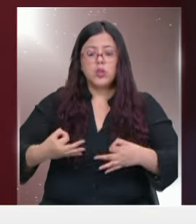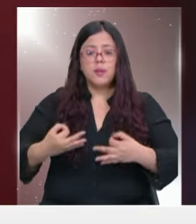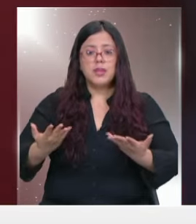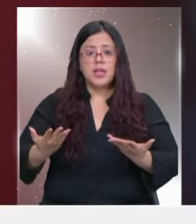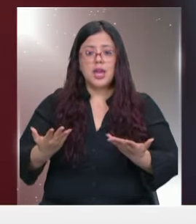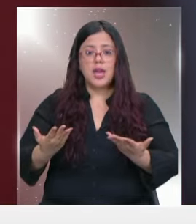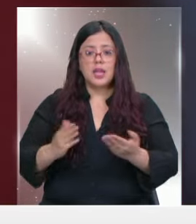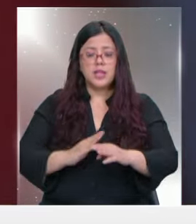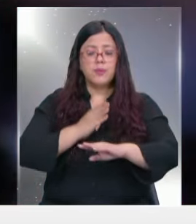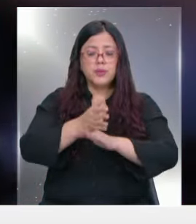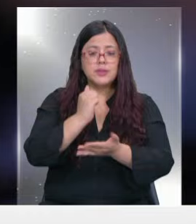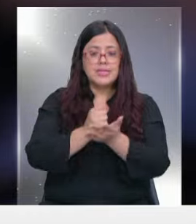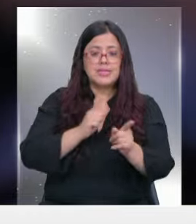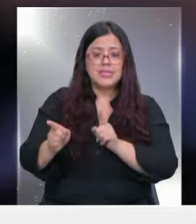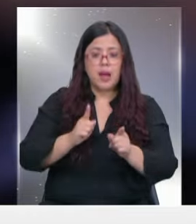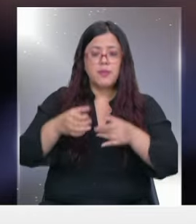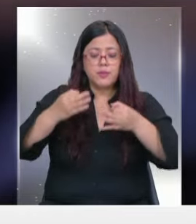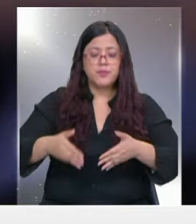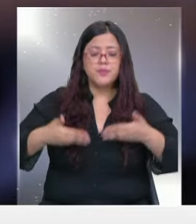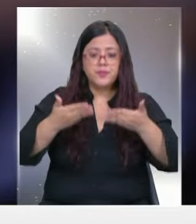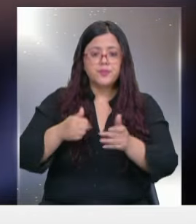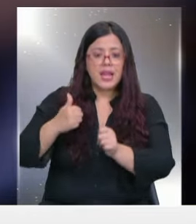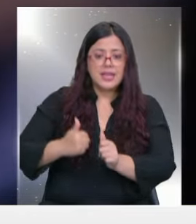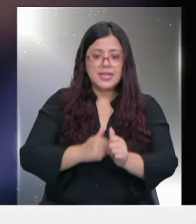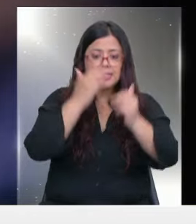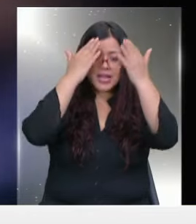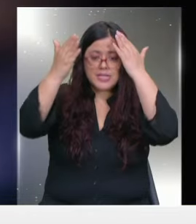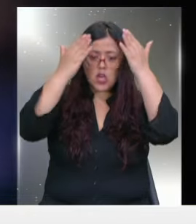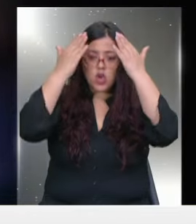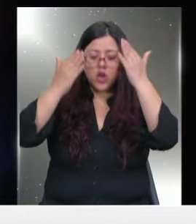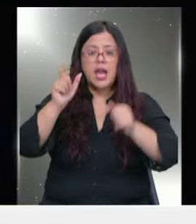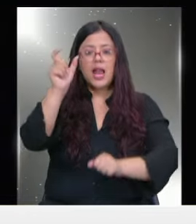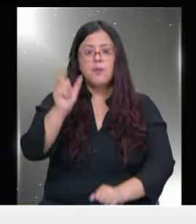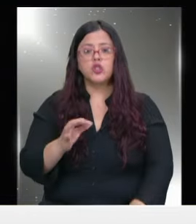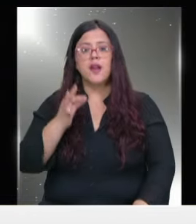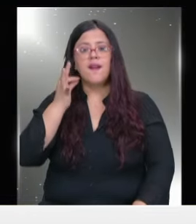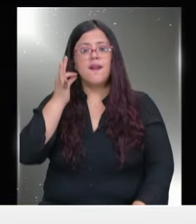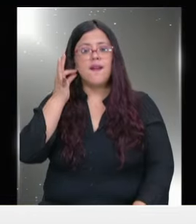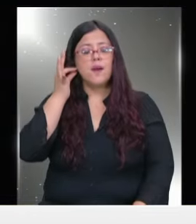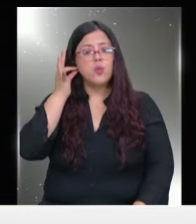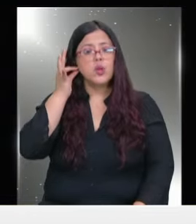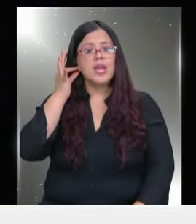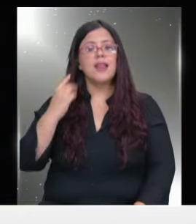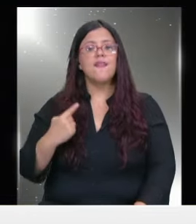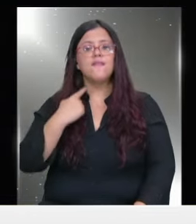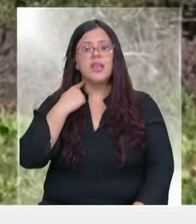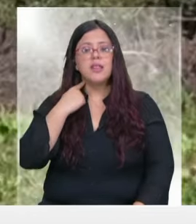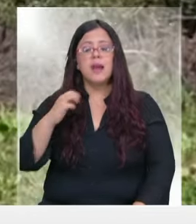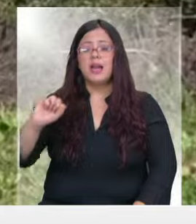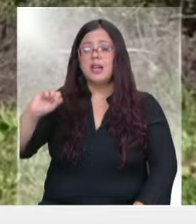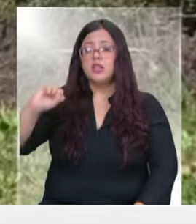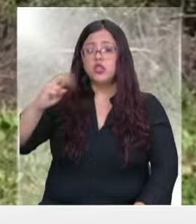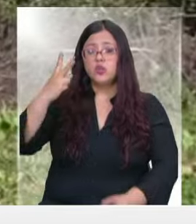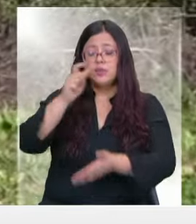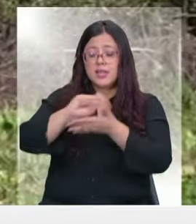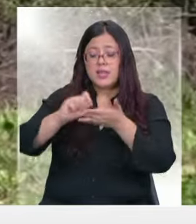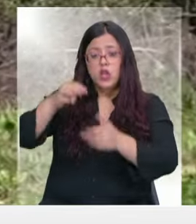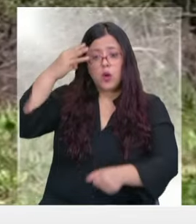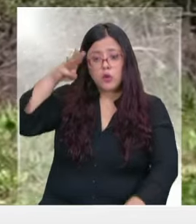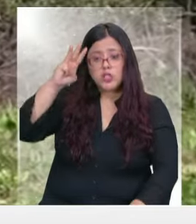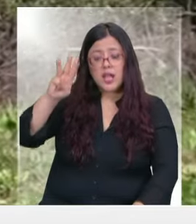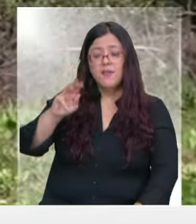la Mutual de Seguridad para ofrecer asistencia psicológica a la víctima. Al subsecretario Monsalve, en tanto, se le ofreció